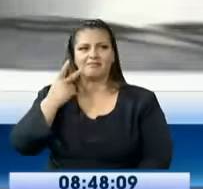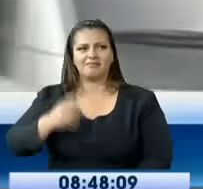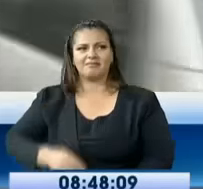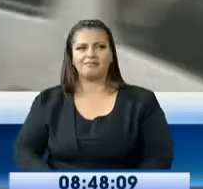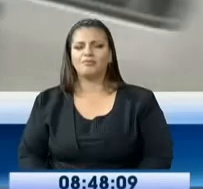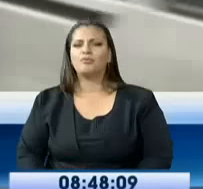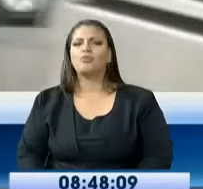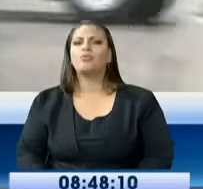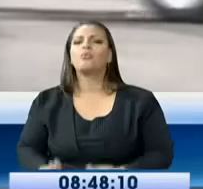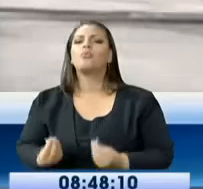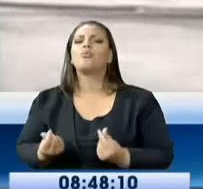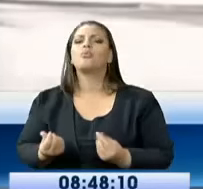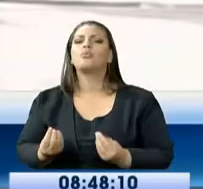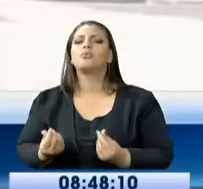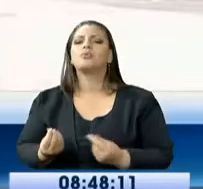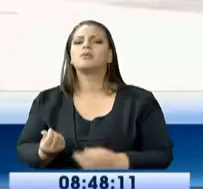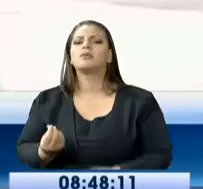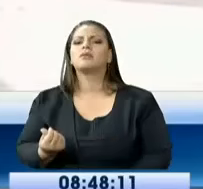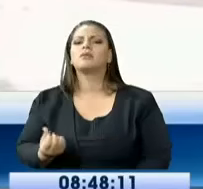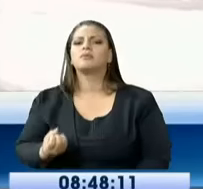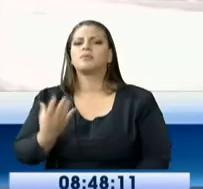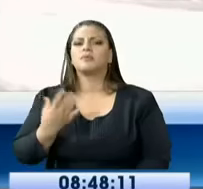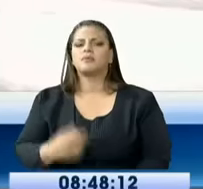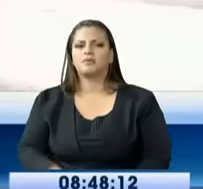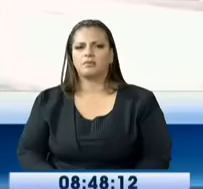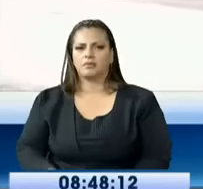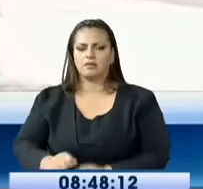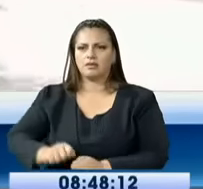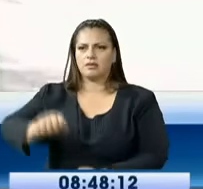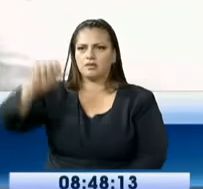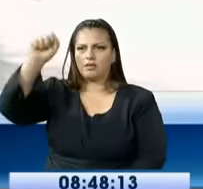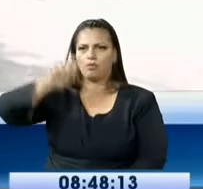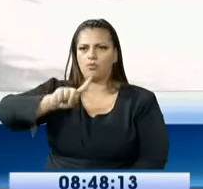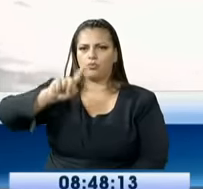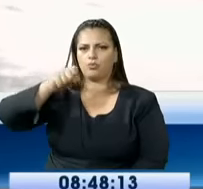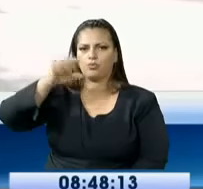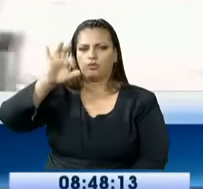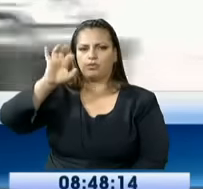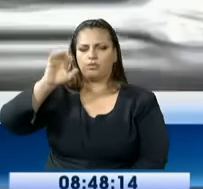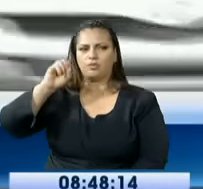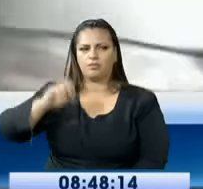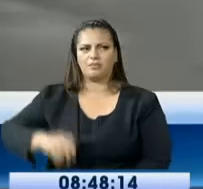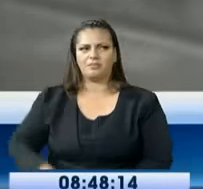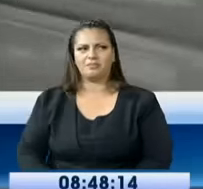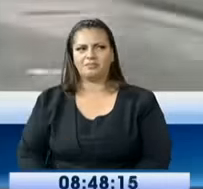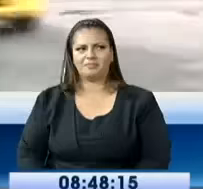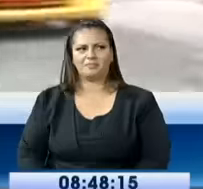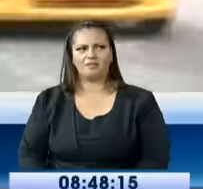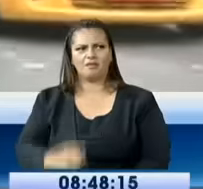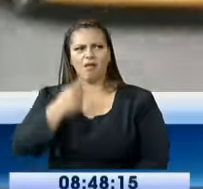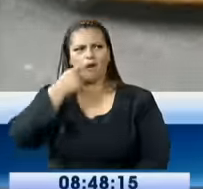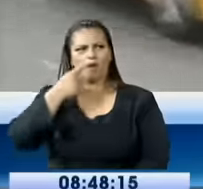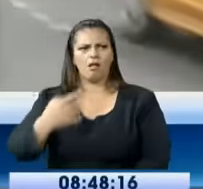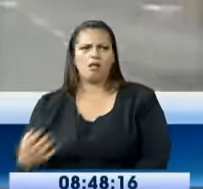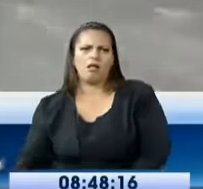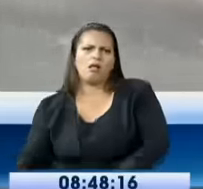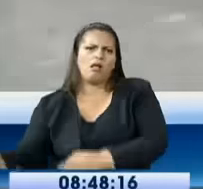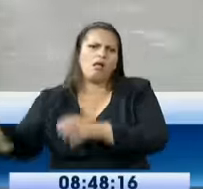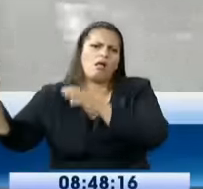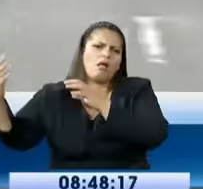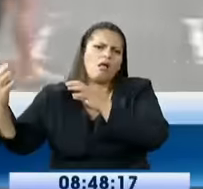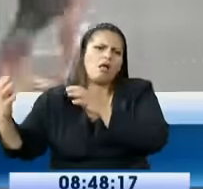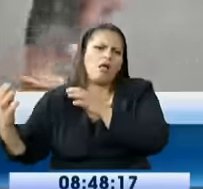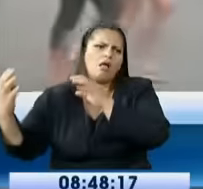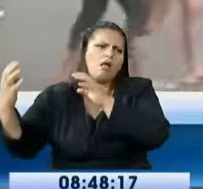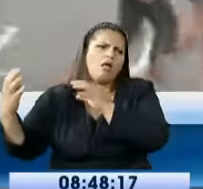qué tiene? Este es más pequeño, este tiene 1 metro 90. No sé si Fernando me puede ayudar acá. Ah, bueno, ahí se está llevando uno. No, esos son